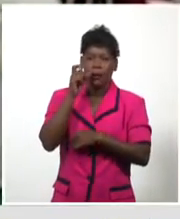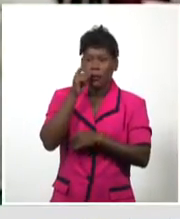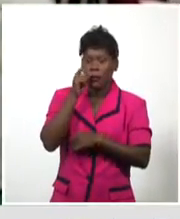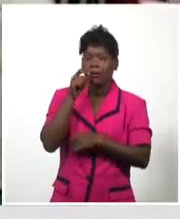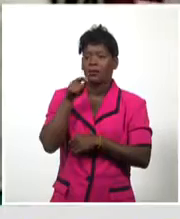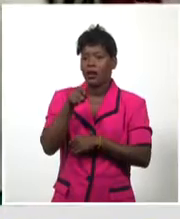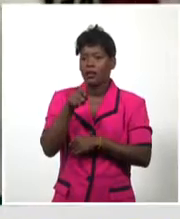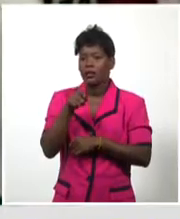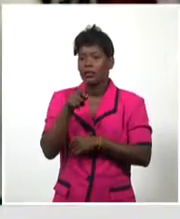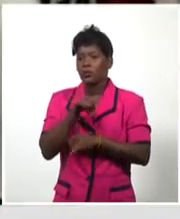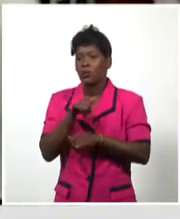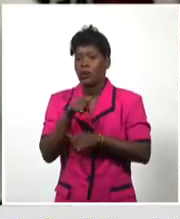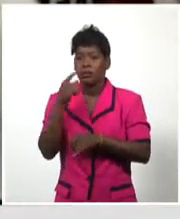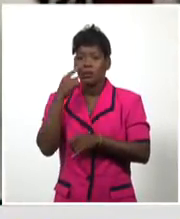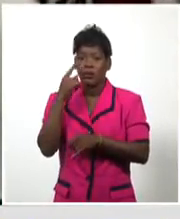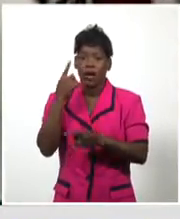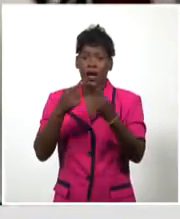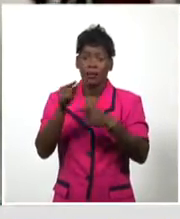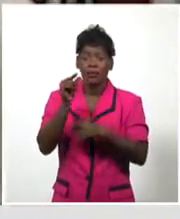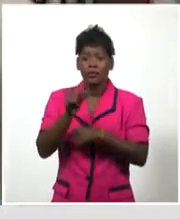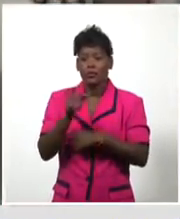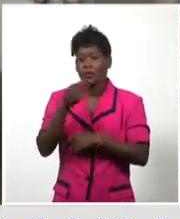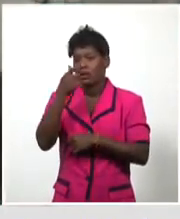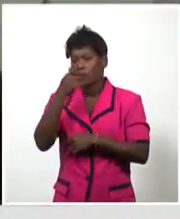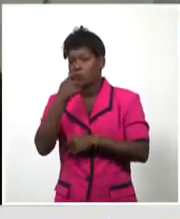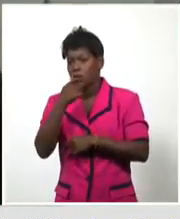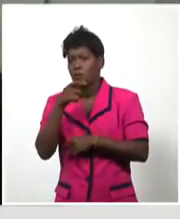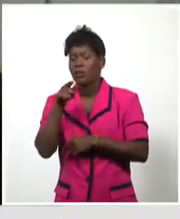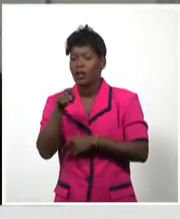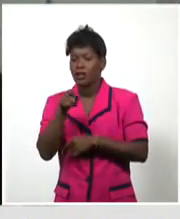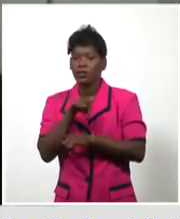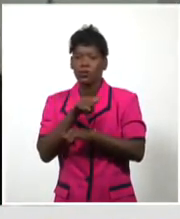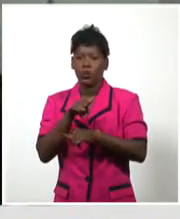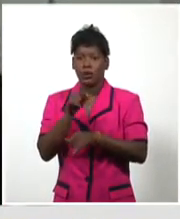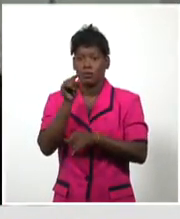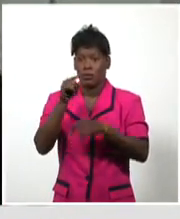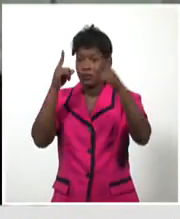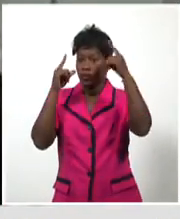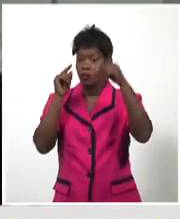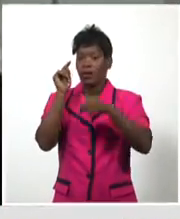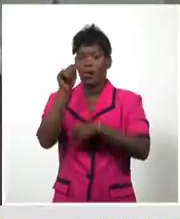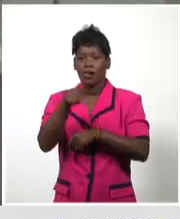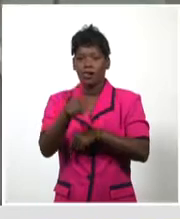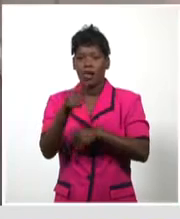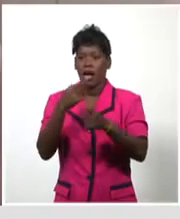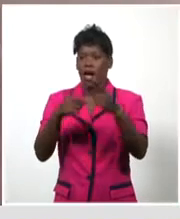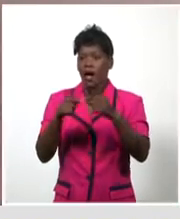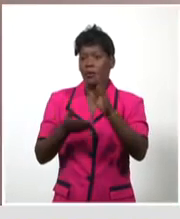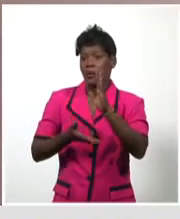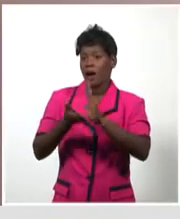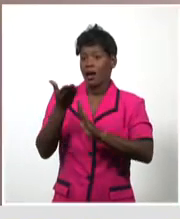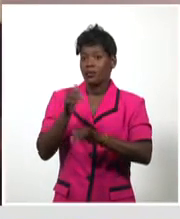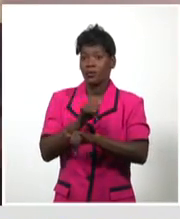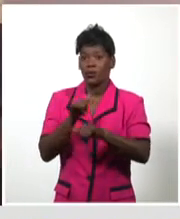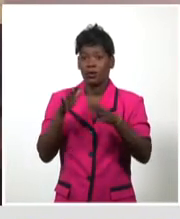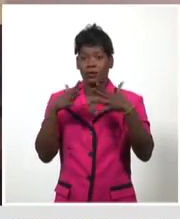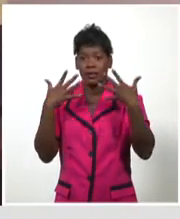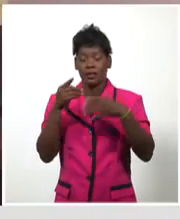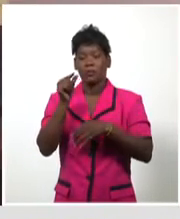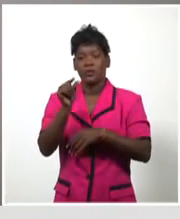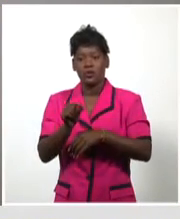cuando una lágrima rueda cuesta abajo detrás del nasobuco porque la muchacha de la cama 6 está de alta. Los enfermeros que no piden